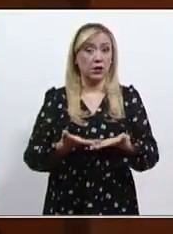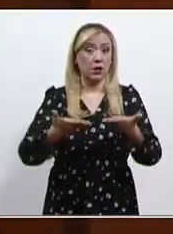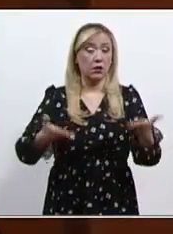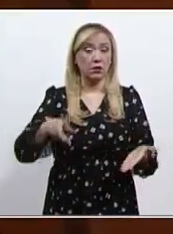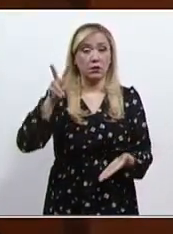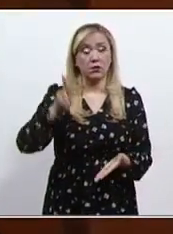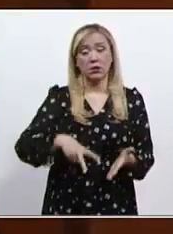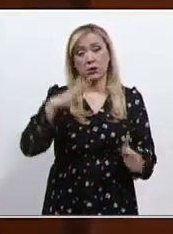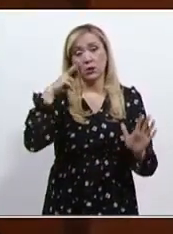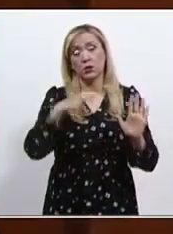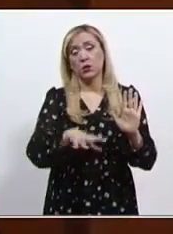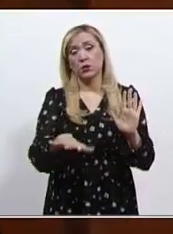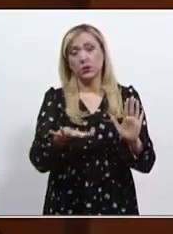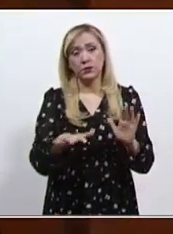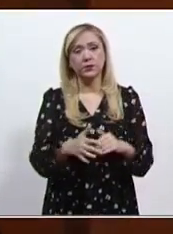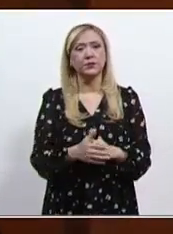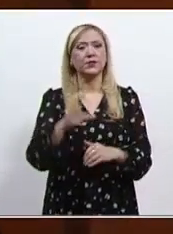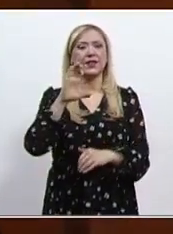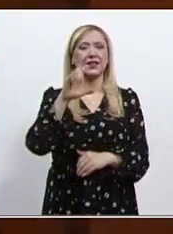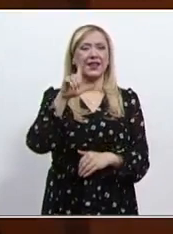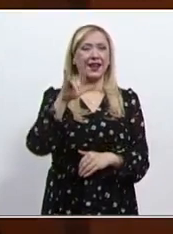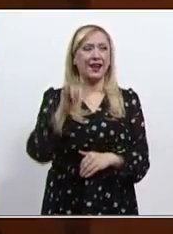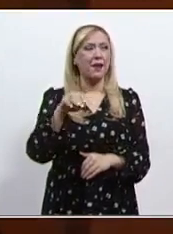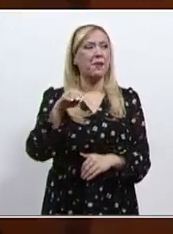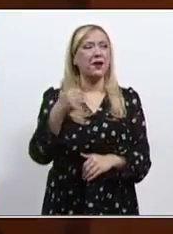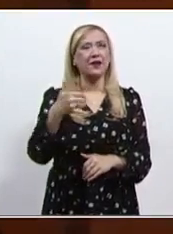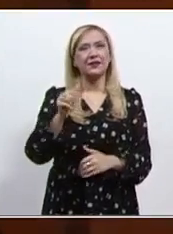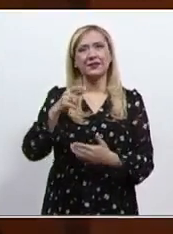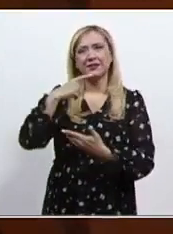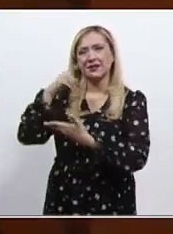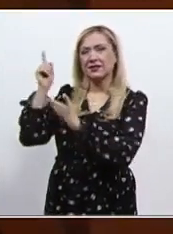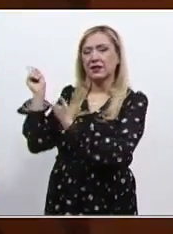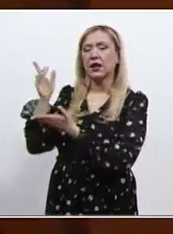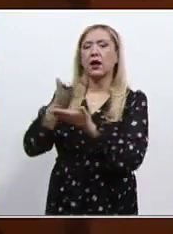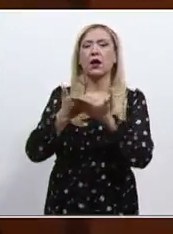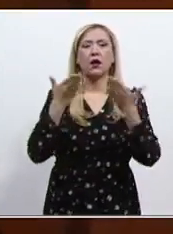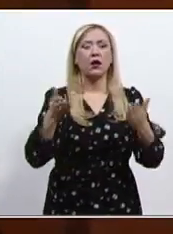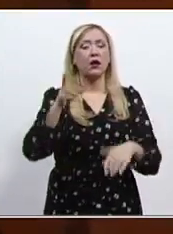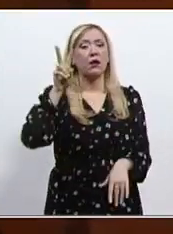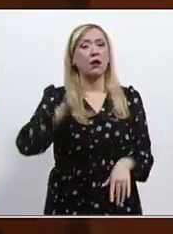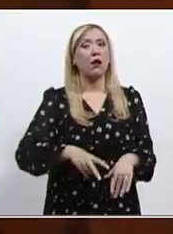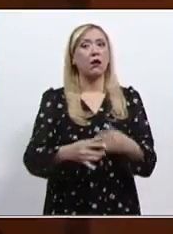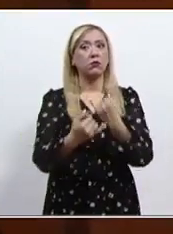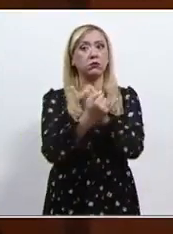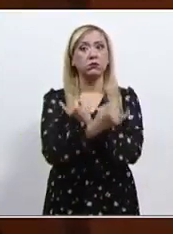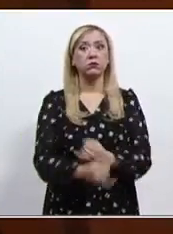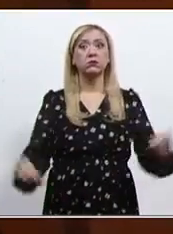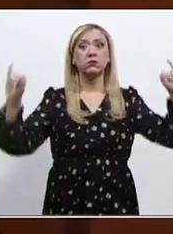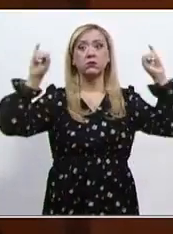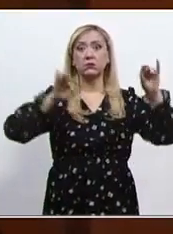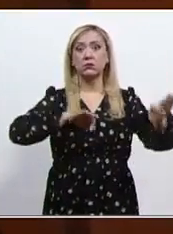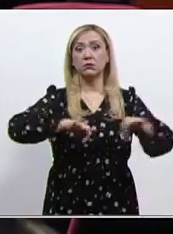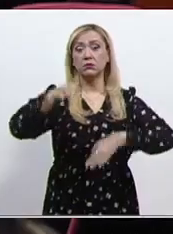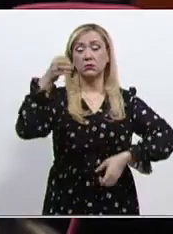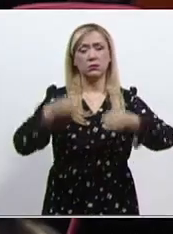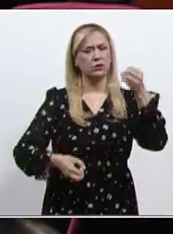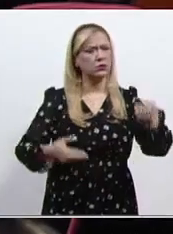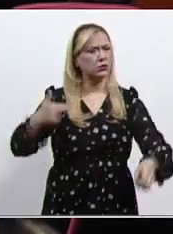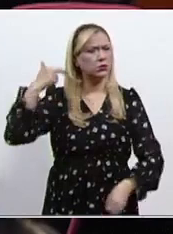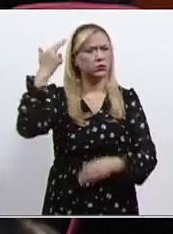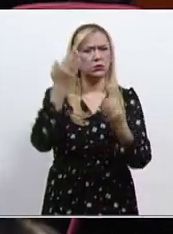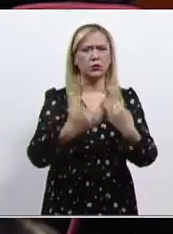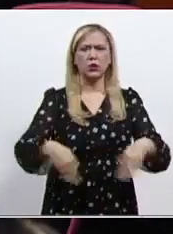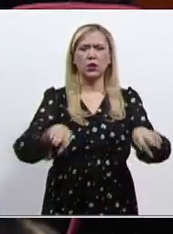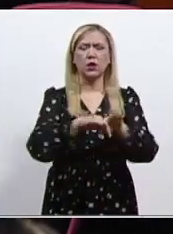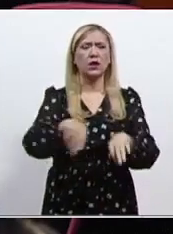la consejera Celia Maya García aseguró que la independencia del poder judicial Federal es fundamental para que